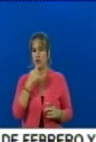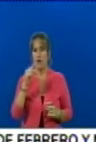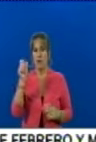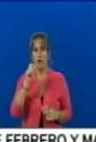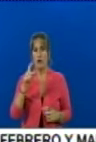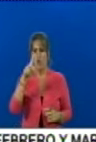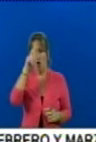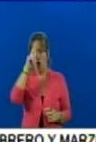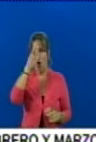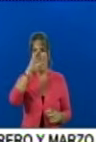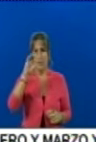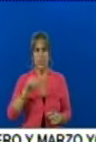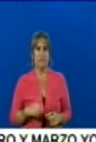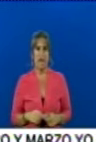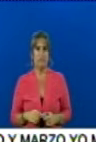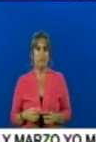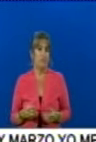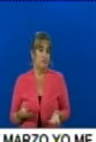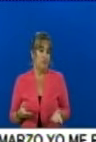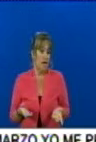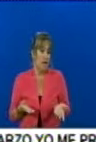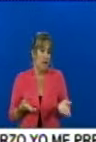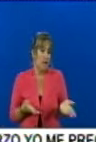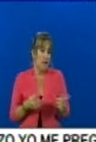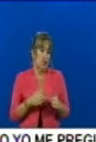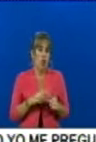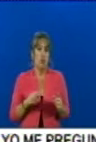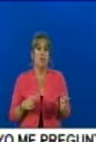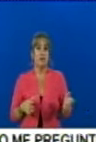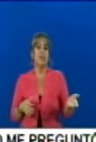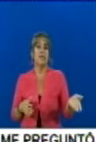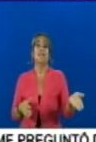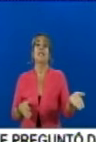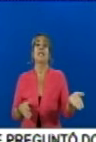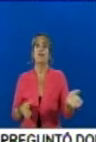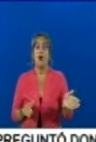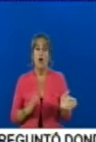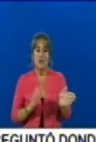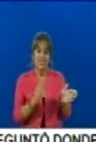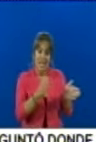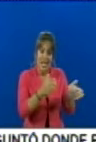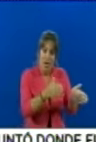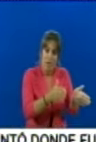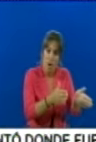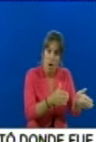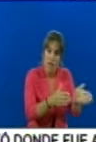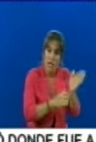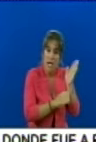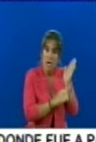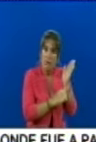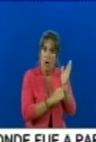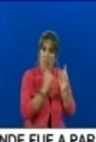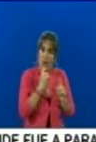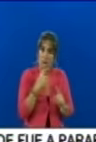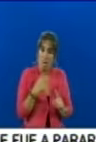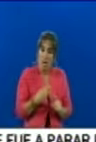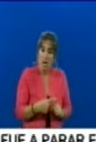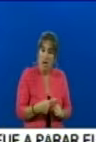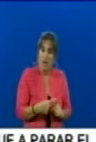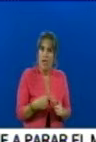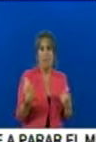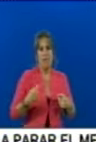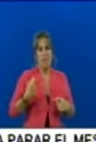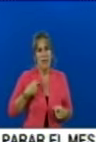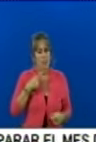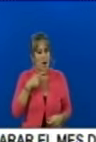un hospital. Y por lo tanto, esto es un tema que aunque se le pone a la bodega 1% de merma, tenemos